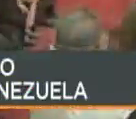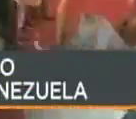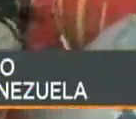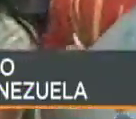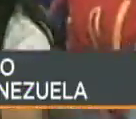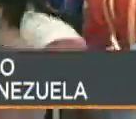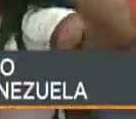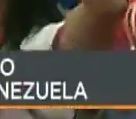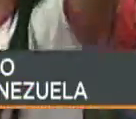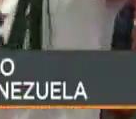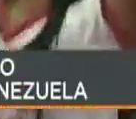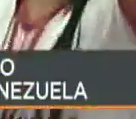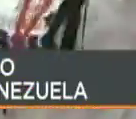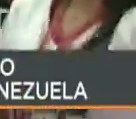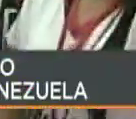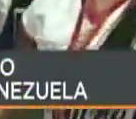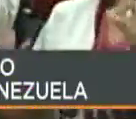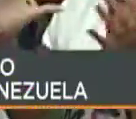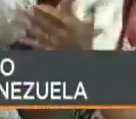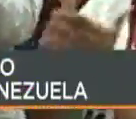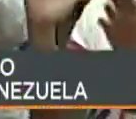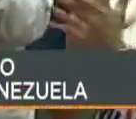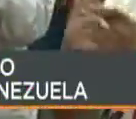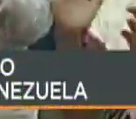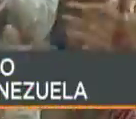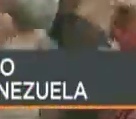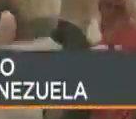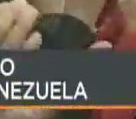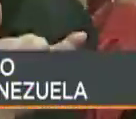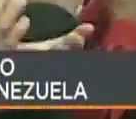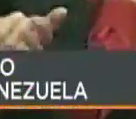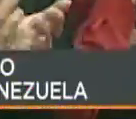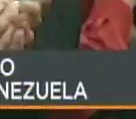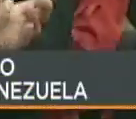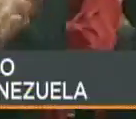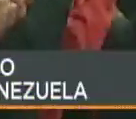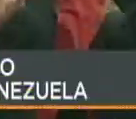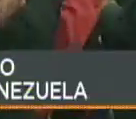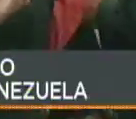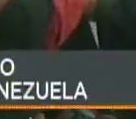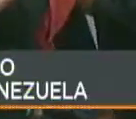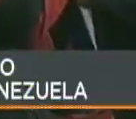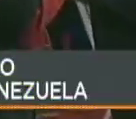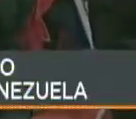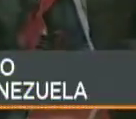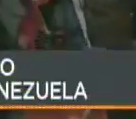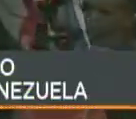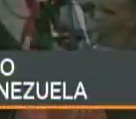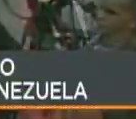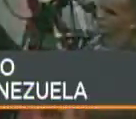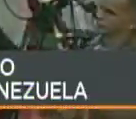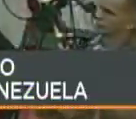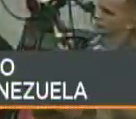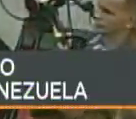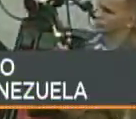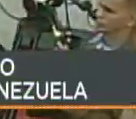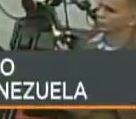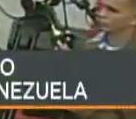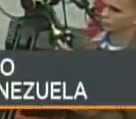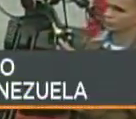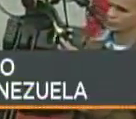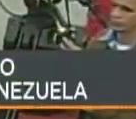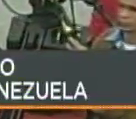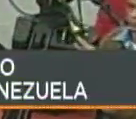resolver ya solucionar los problemas para eso convocó un congreso del partido no para vernos el ombligo